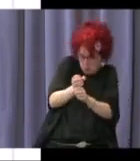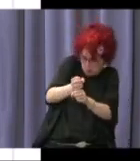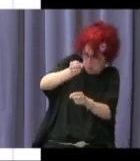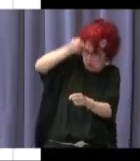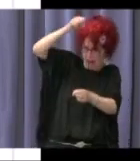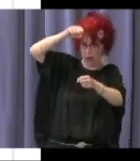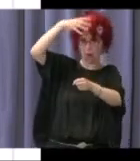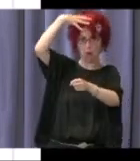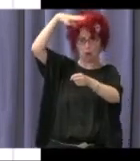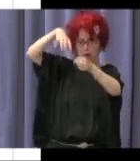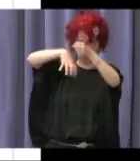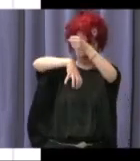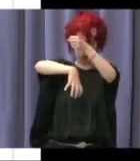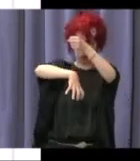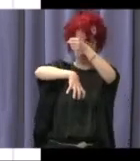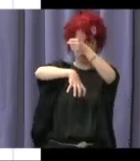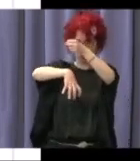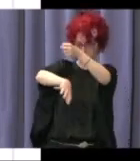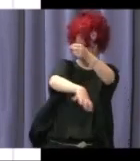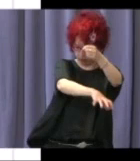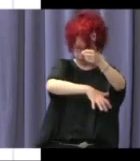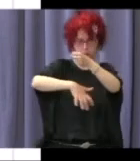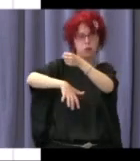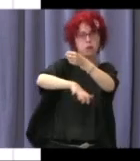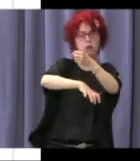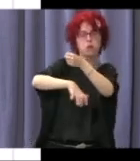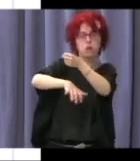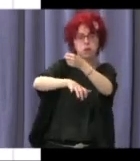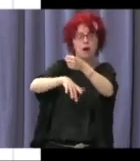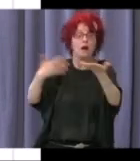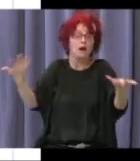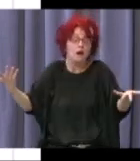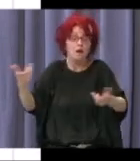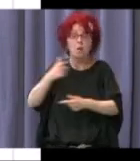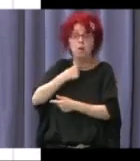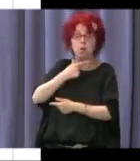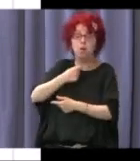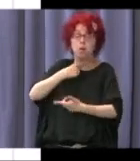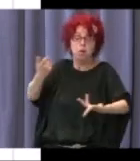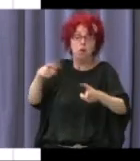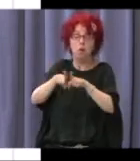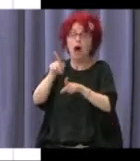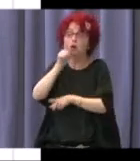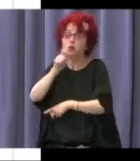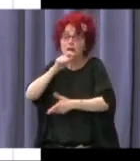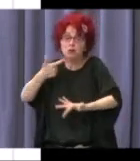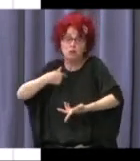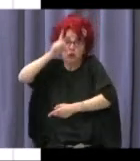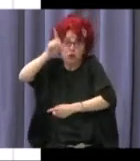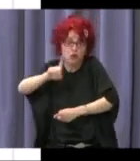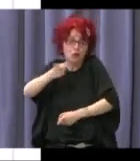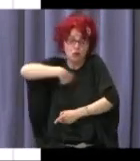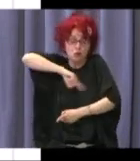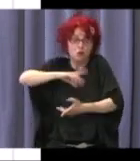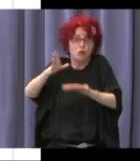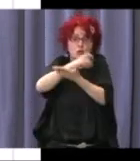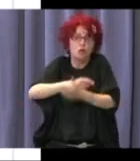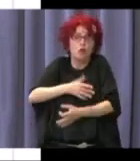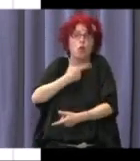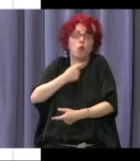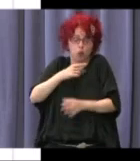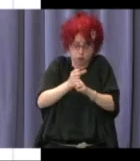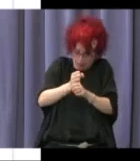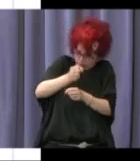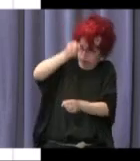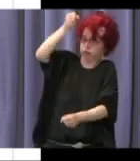inventamos en España, porque inventamos todo lo que tenga un palo con algo en la punta, como el chupachú, no sé, algo tiene que tener, que